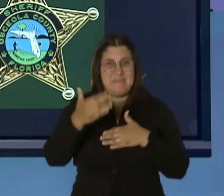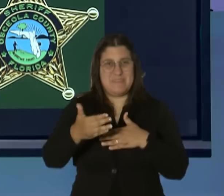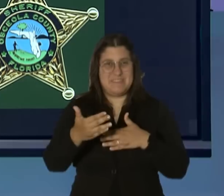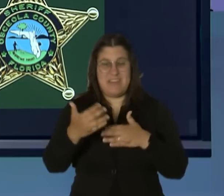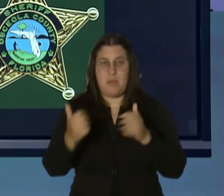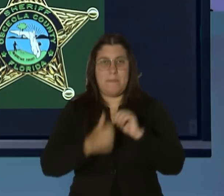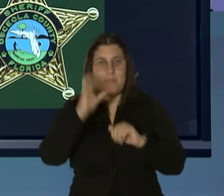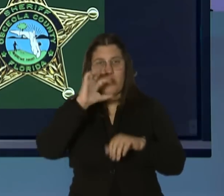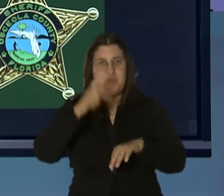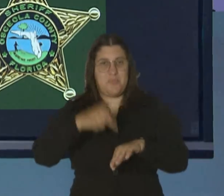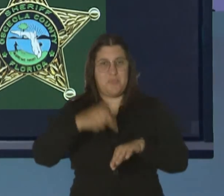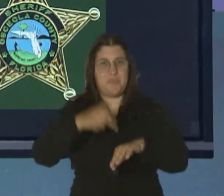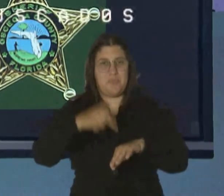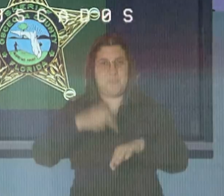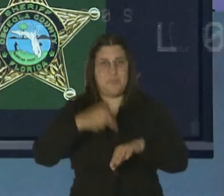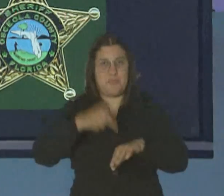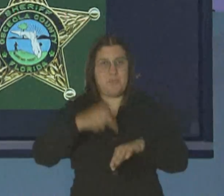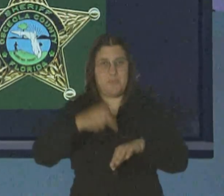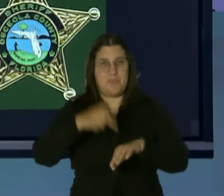buscados, Puerto Rico.